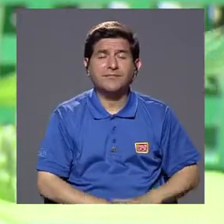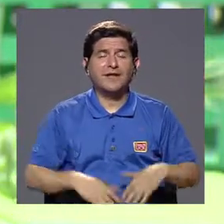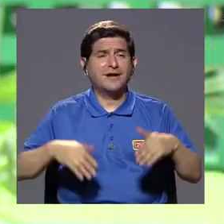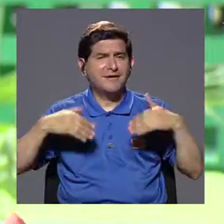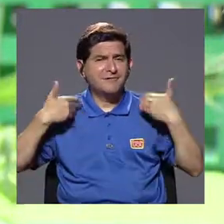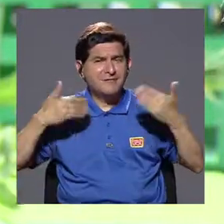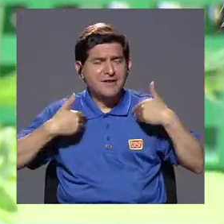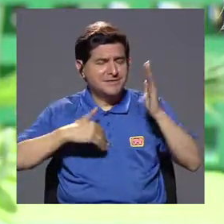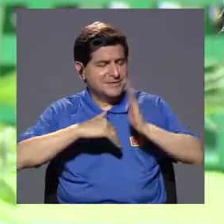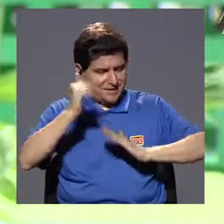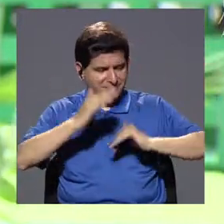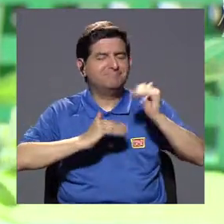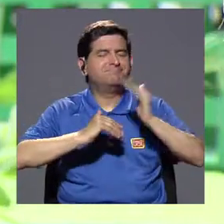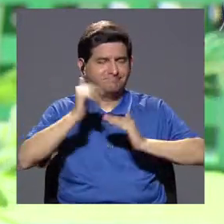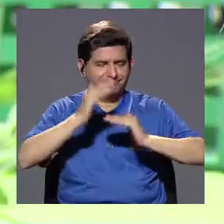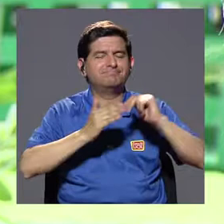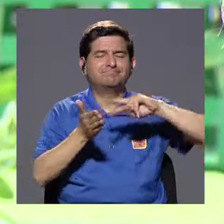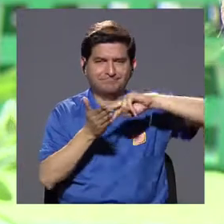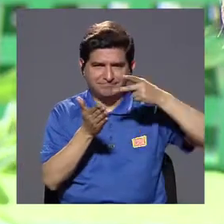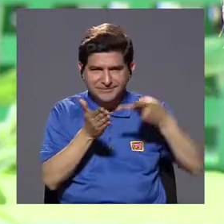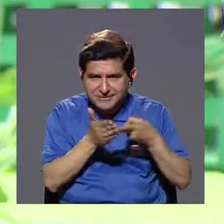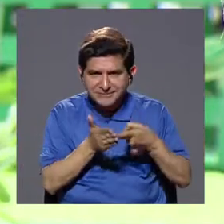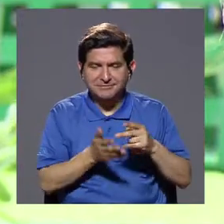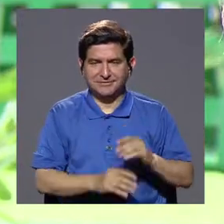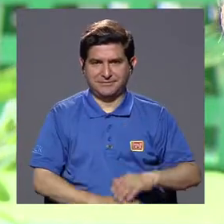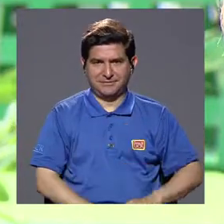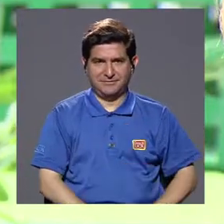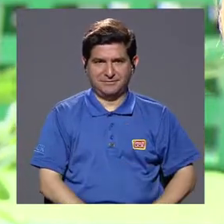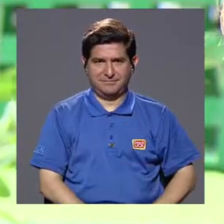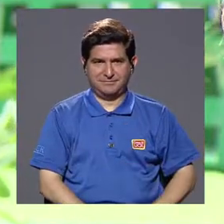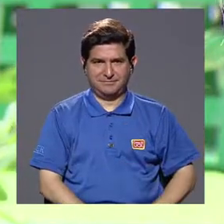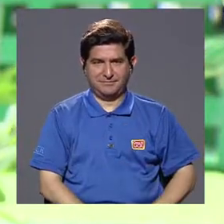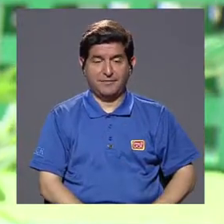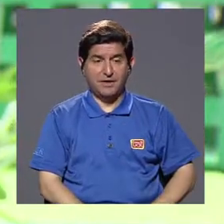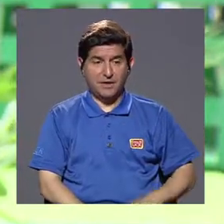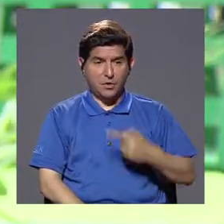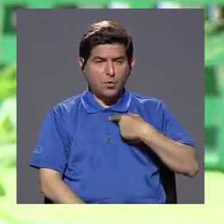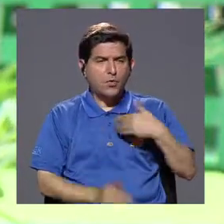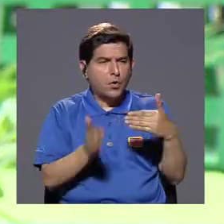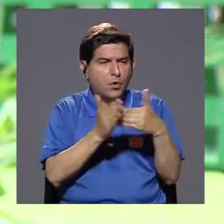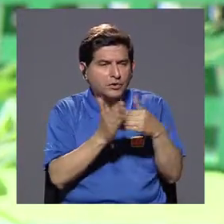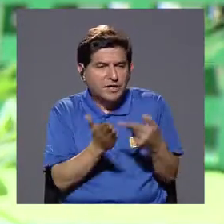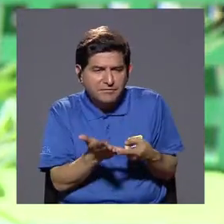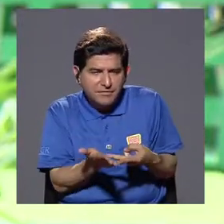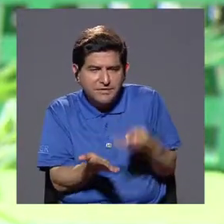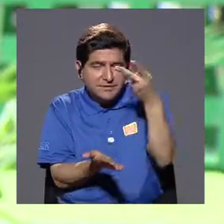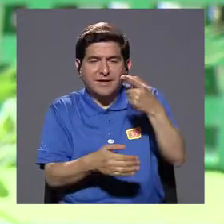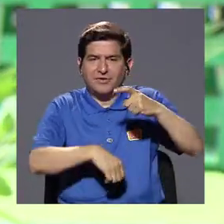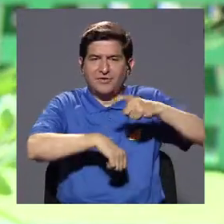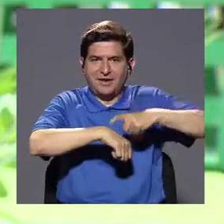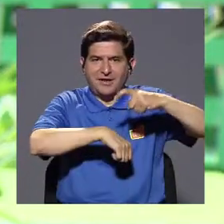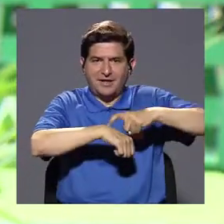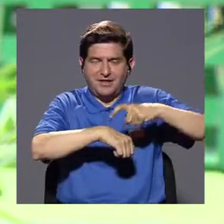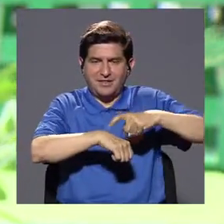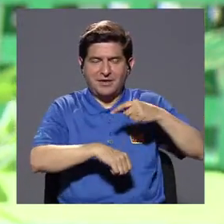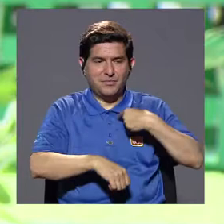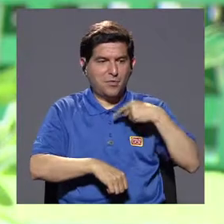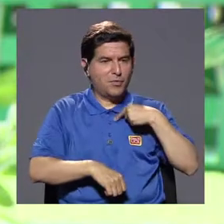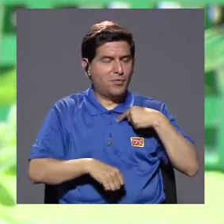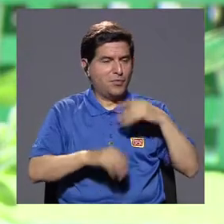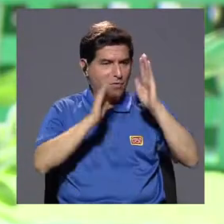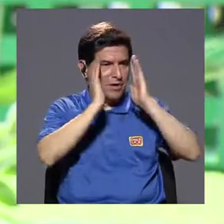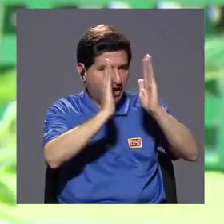implica el poder revalorizar el tiempo que dedicamos en el roble revalorizar